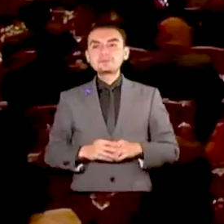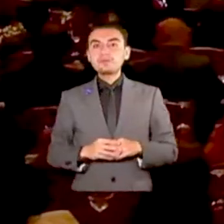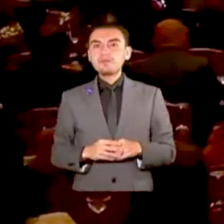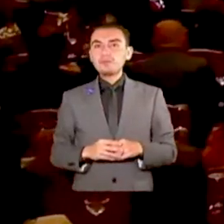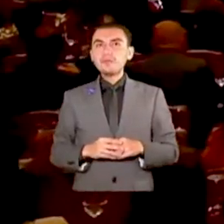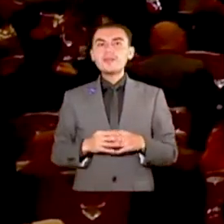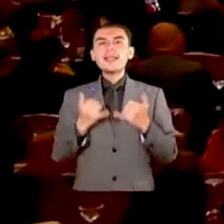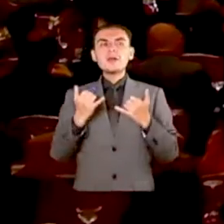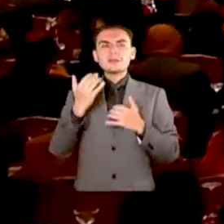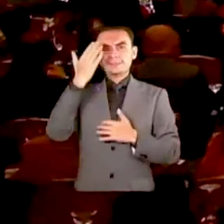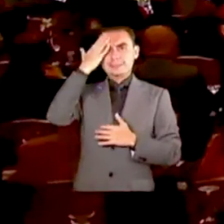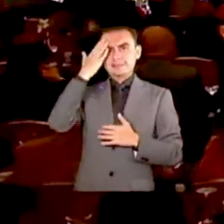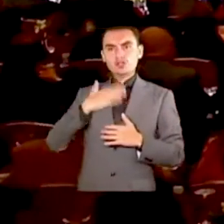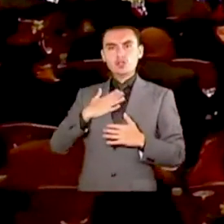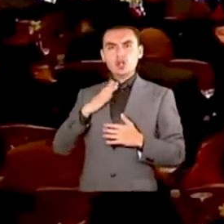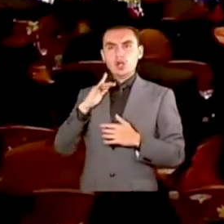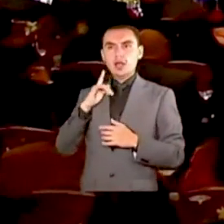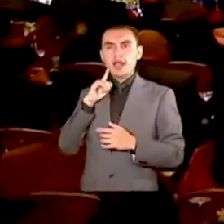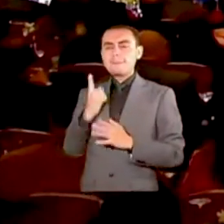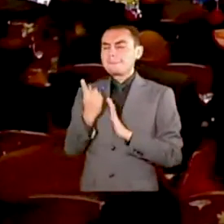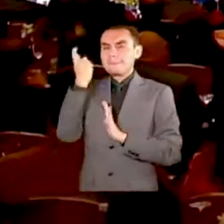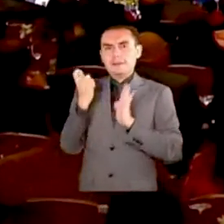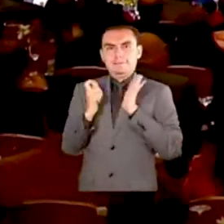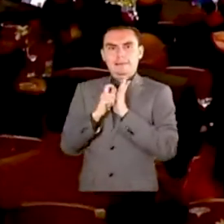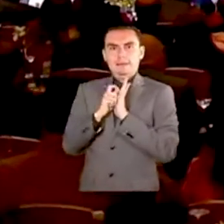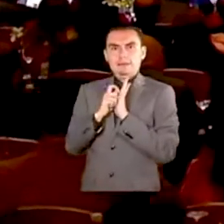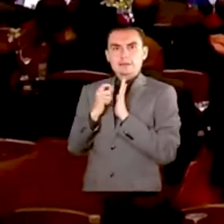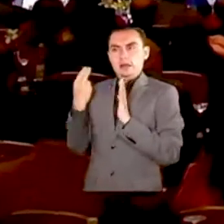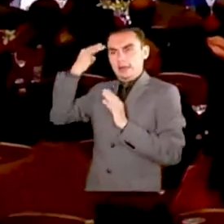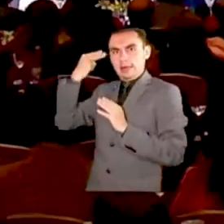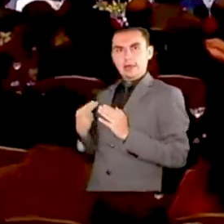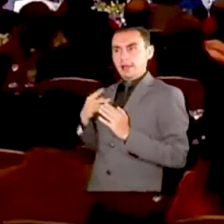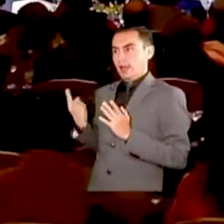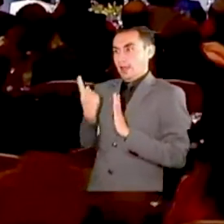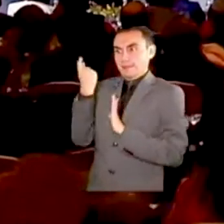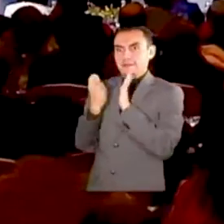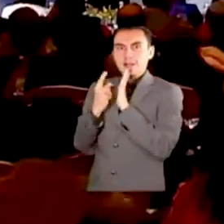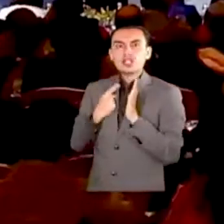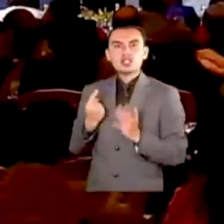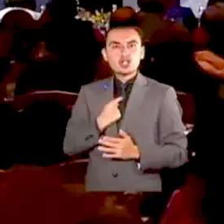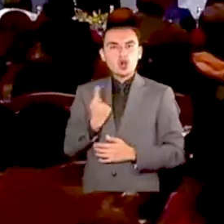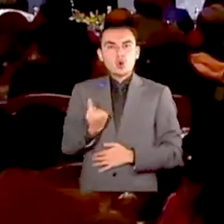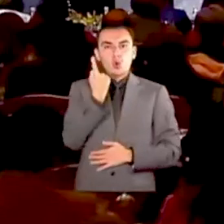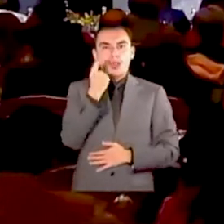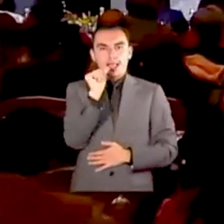ser la primera mujer procuradora implica, como lo dije en la presentación,